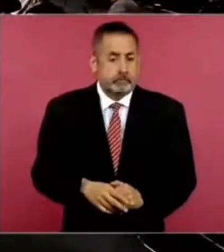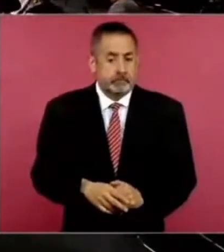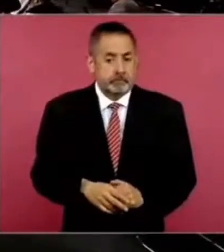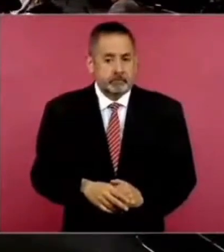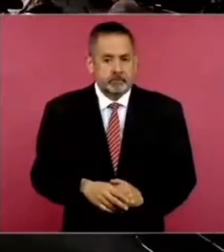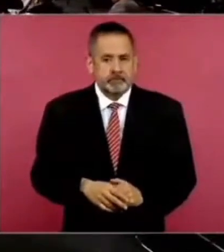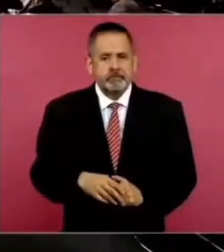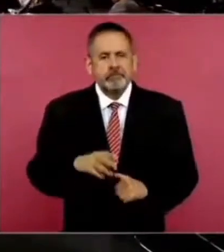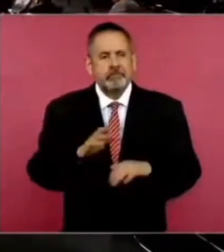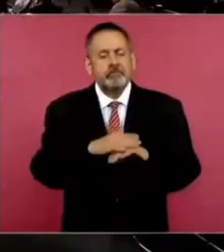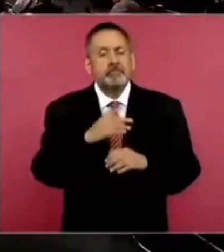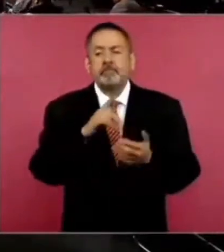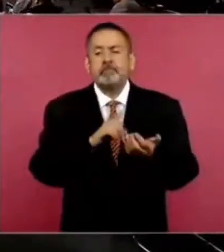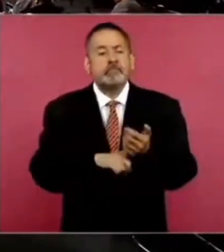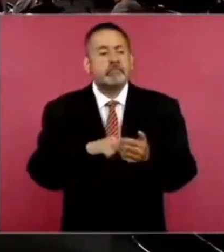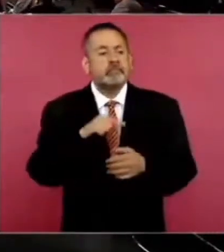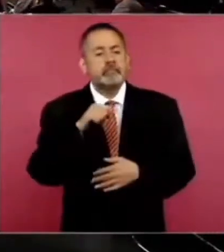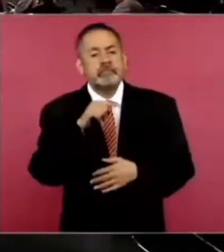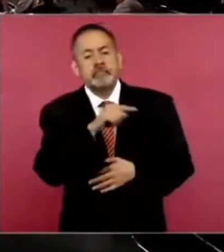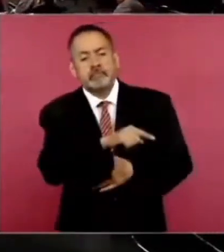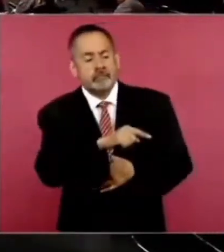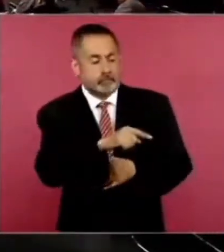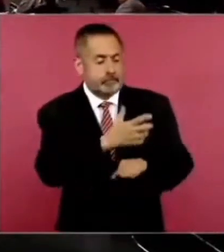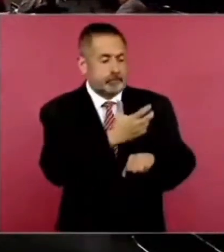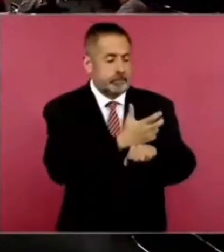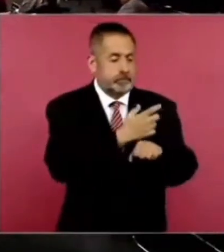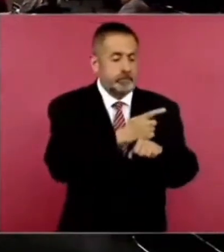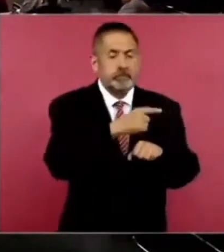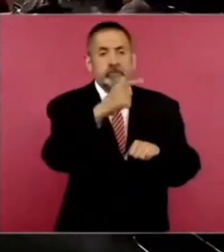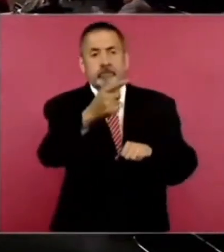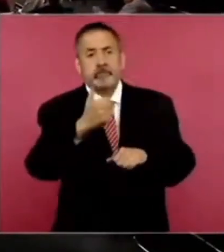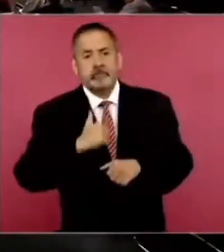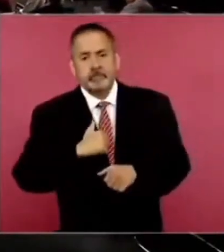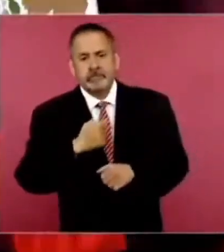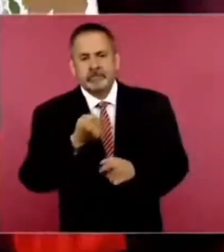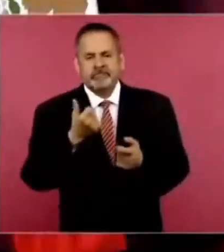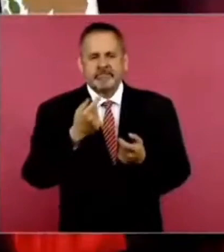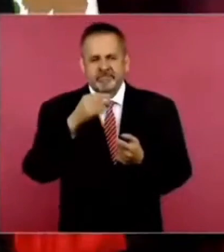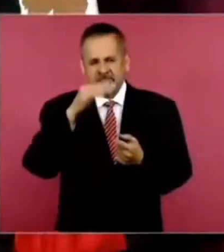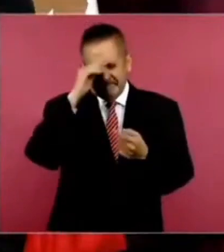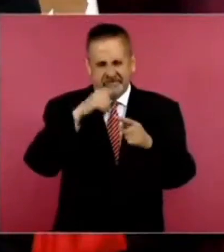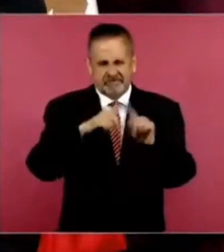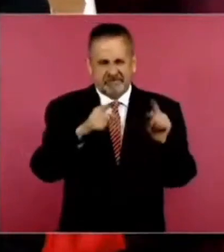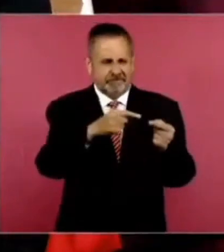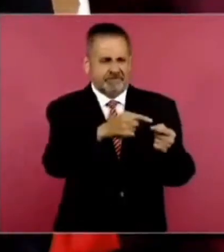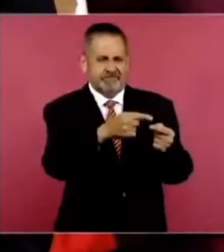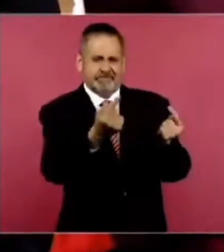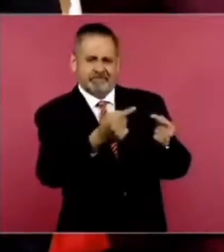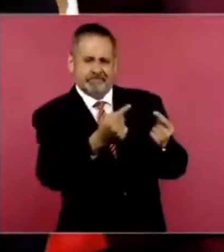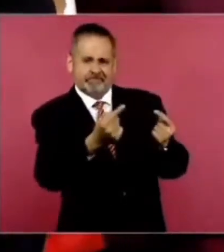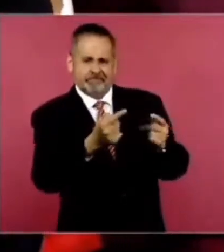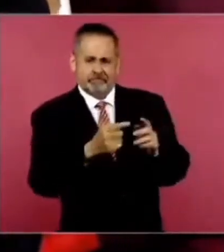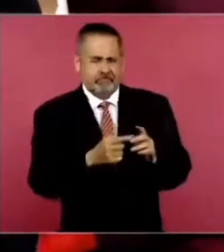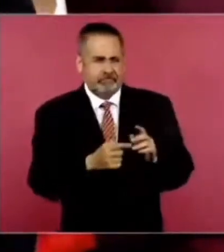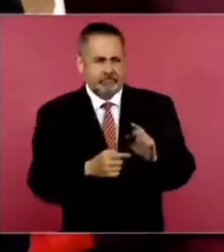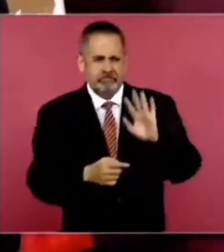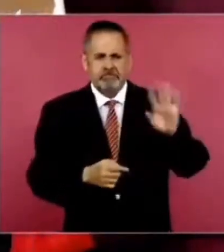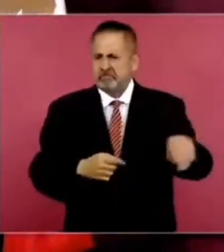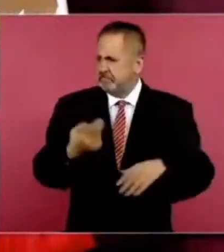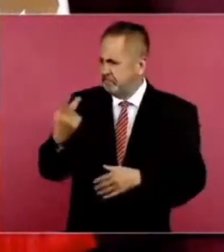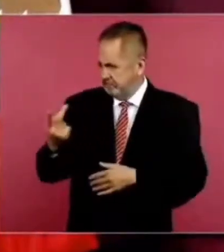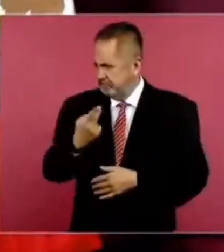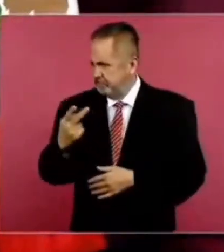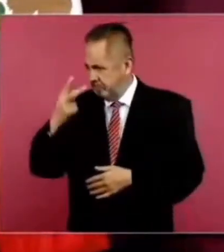porque había ciertas diferencias con Canadá, Estados Unidos, Canadá, y a nosotros